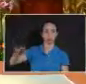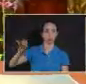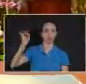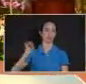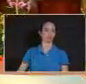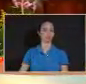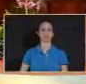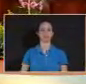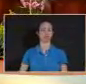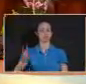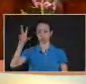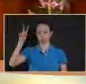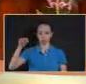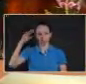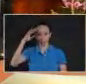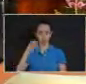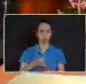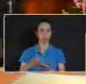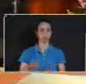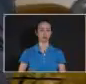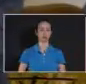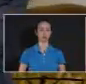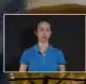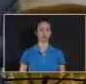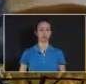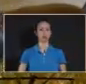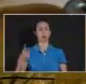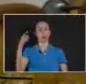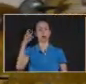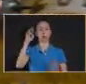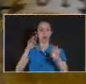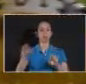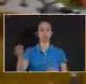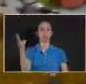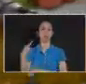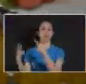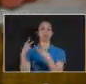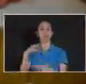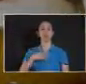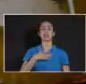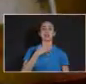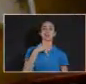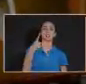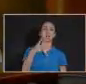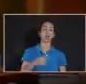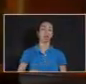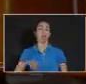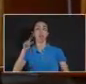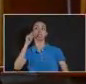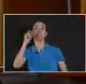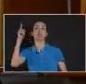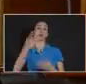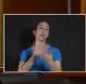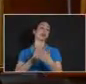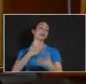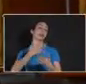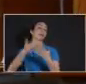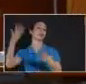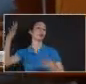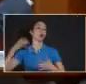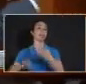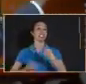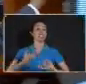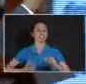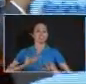Perdonen, pero no le creo. Un cuate que un día venga y me diga, y entonces, hermano, fíjese que el Señor me llevó al infierno, hermano, y yo